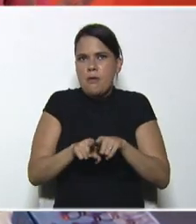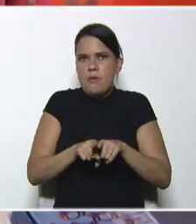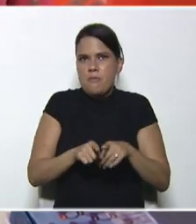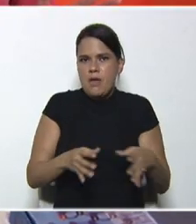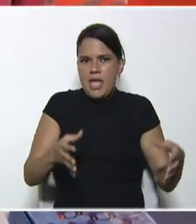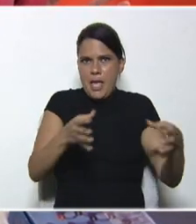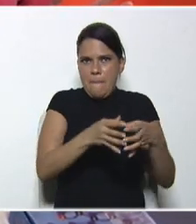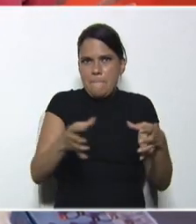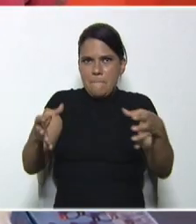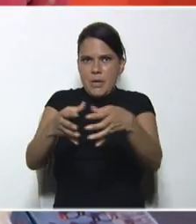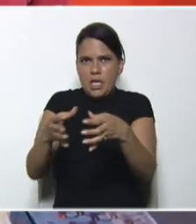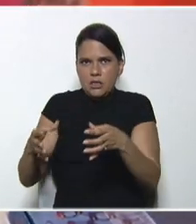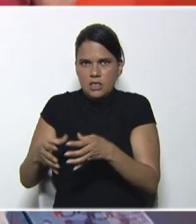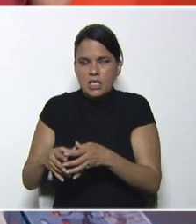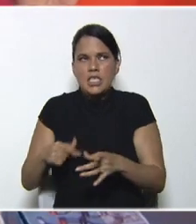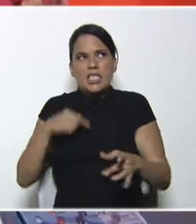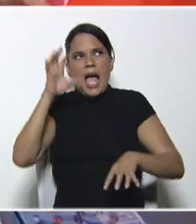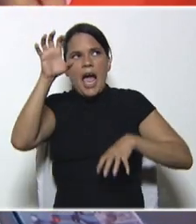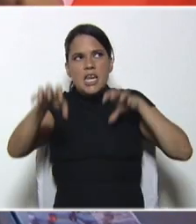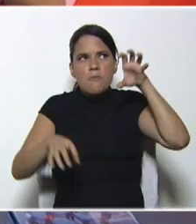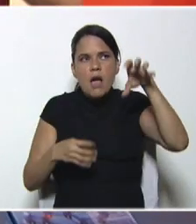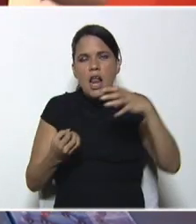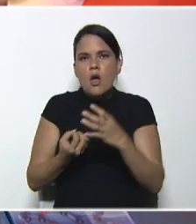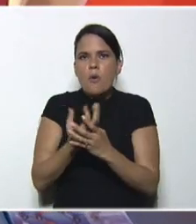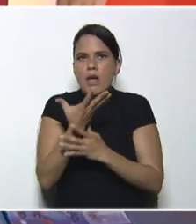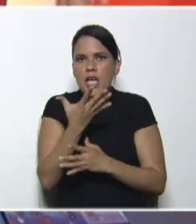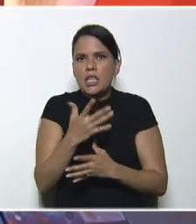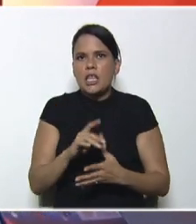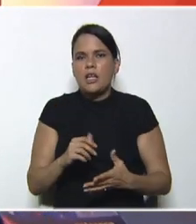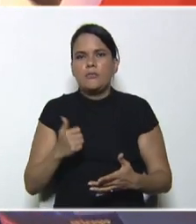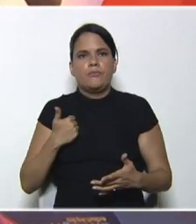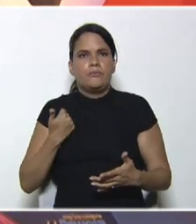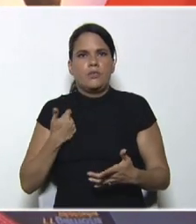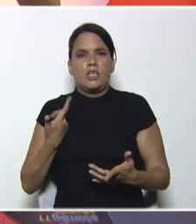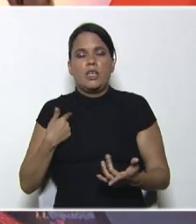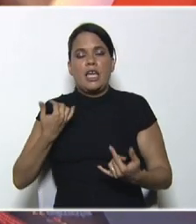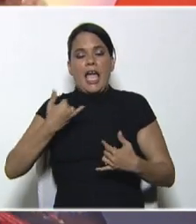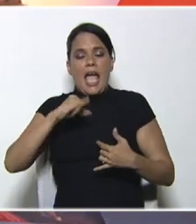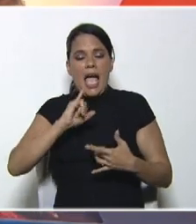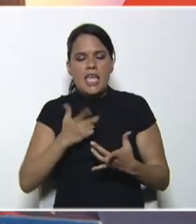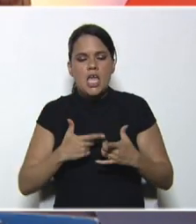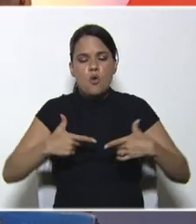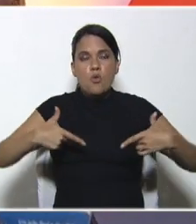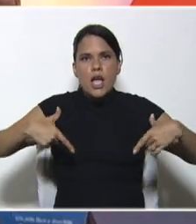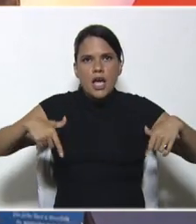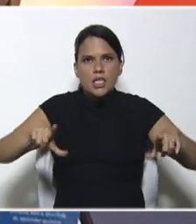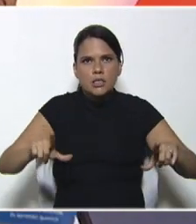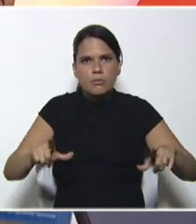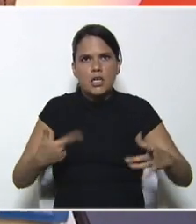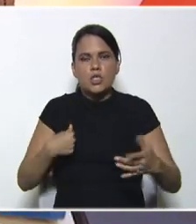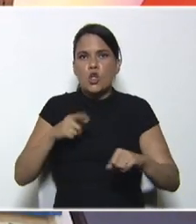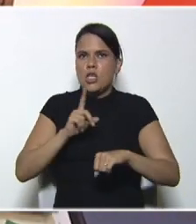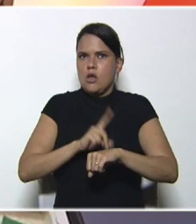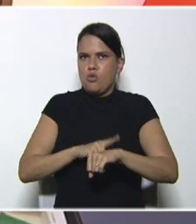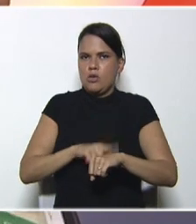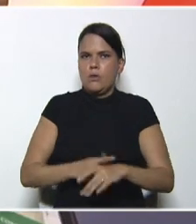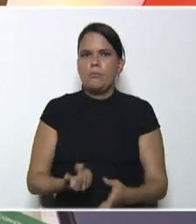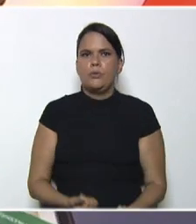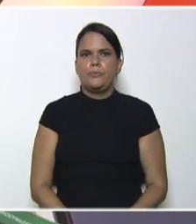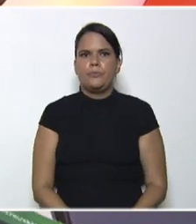vegetal, etcétera, que coexisten en un espacio determinado y en un tiempo como